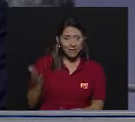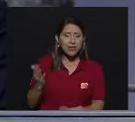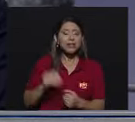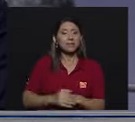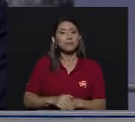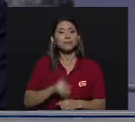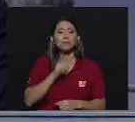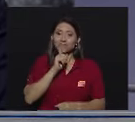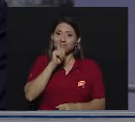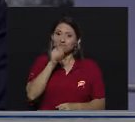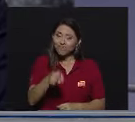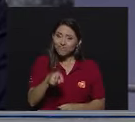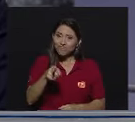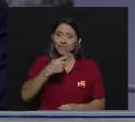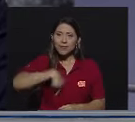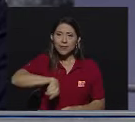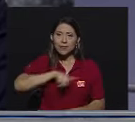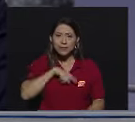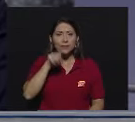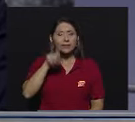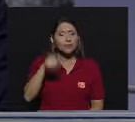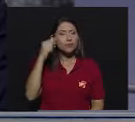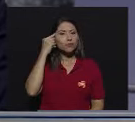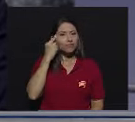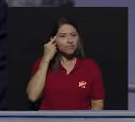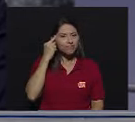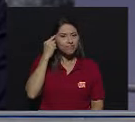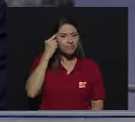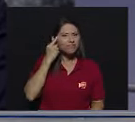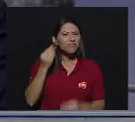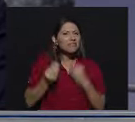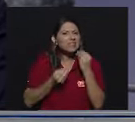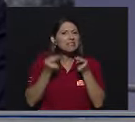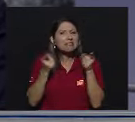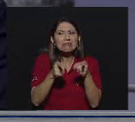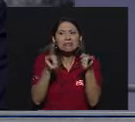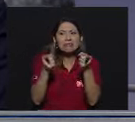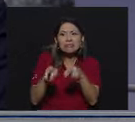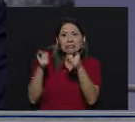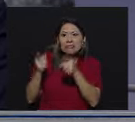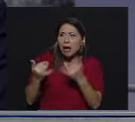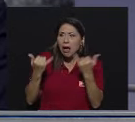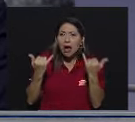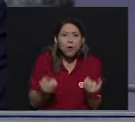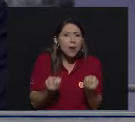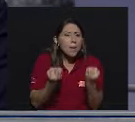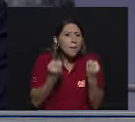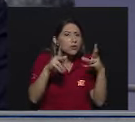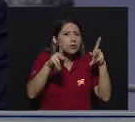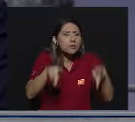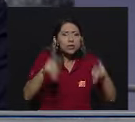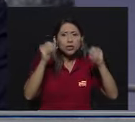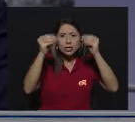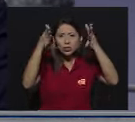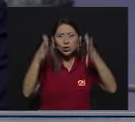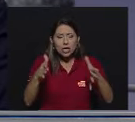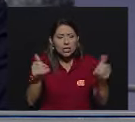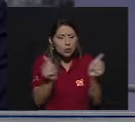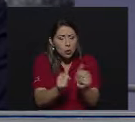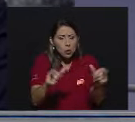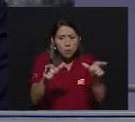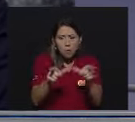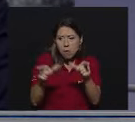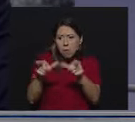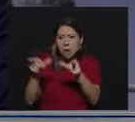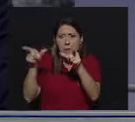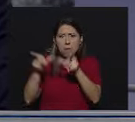que definitivamente nos tiene que llevar a reflexionar qué está pasando si tenemos tanta titulación profesional docente,